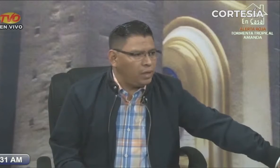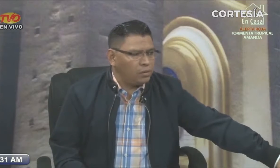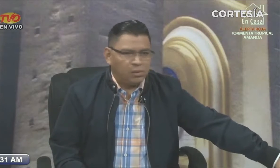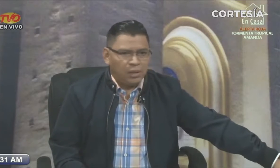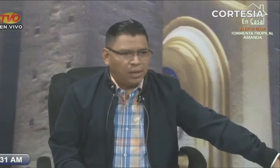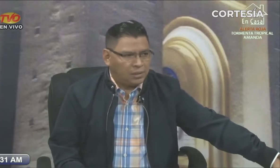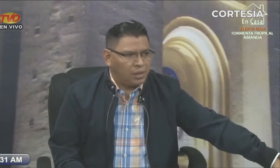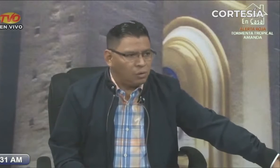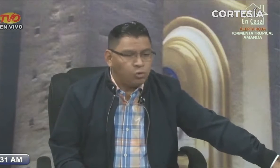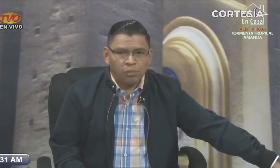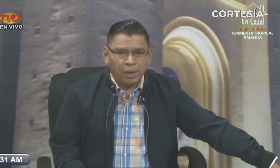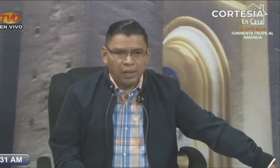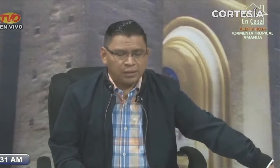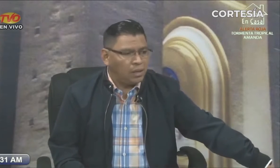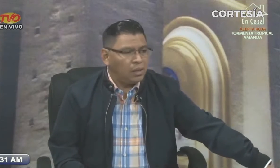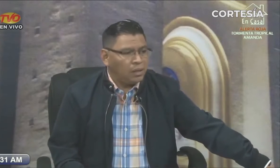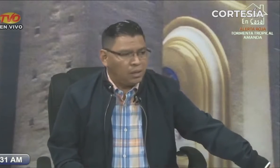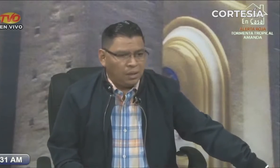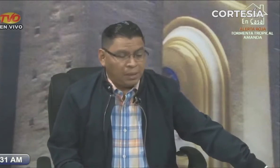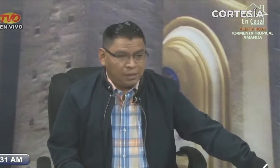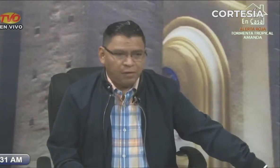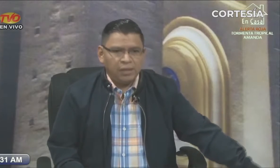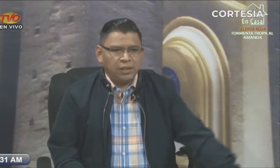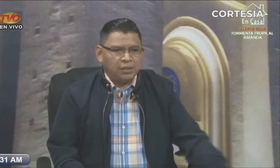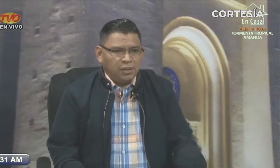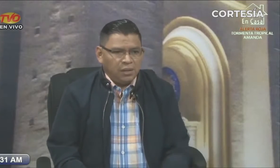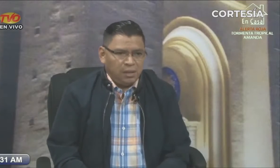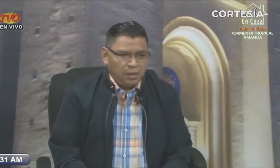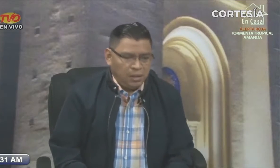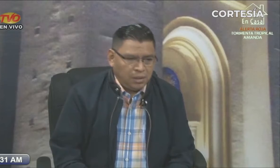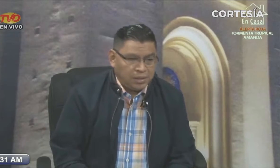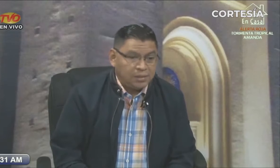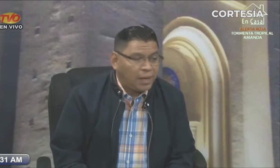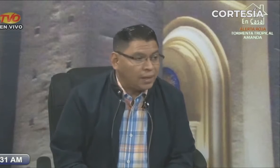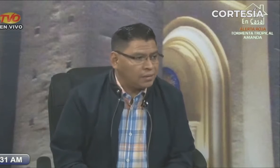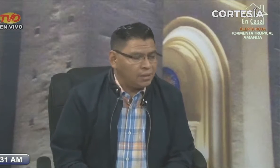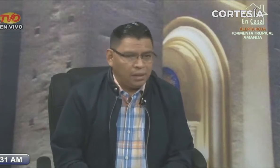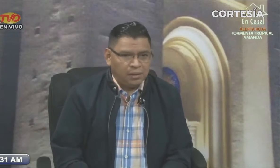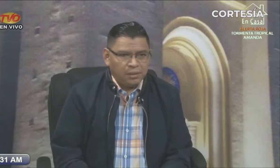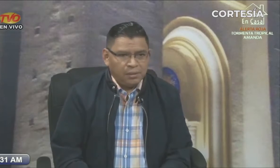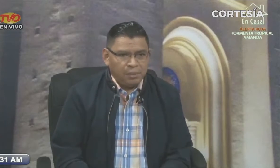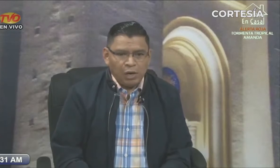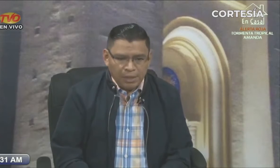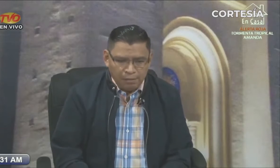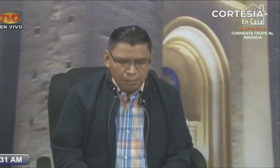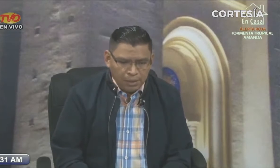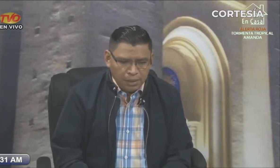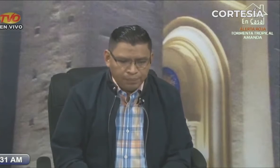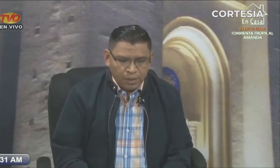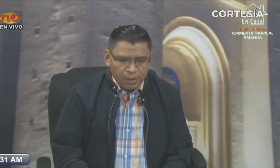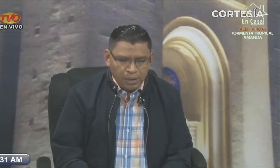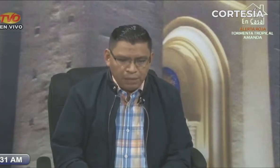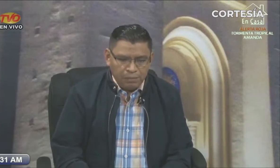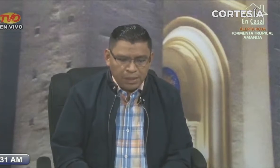tuviera el gobierno en hacer los usos para para las diferentes necesidades que se tienen, pero